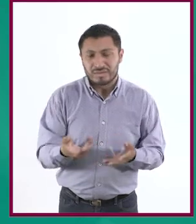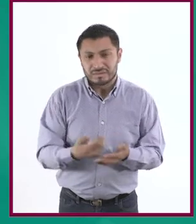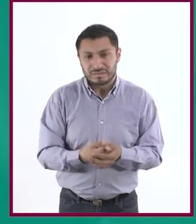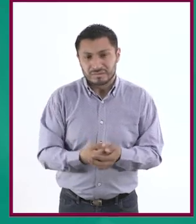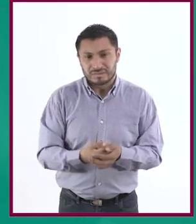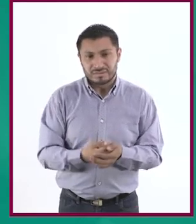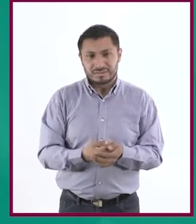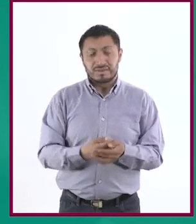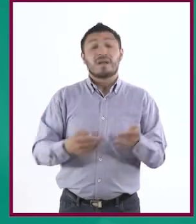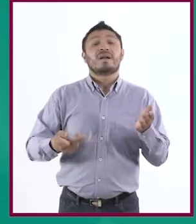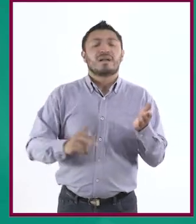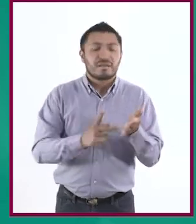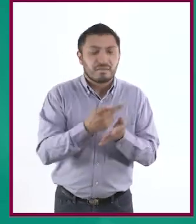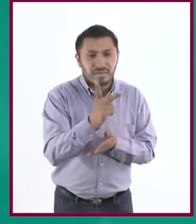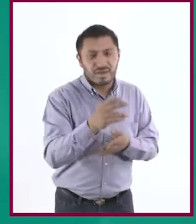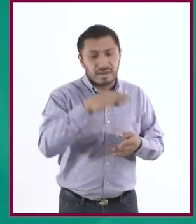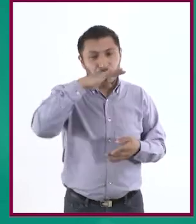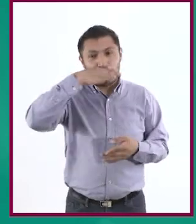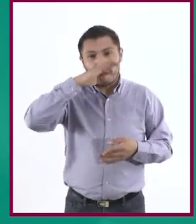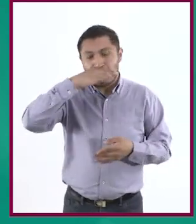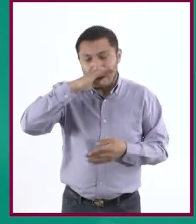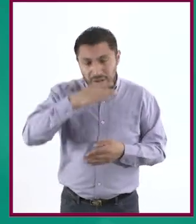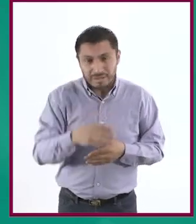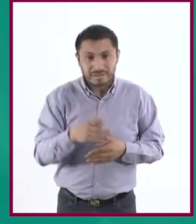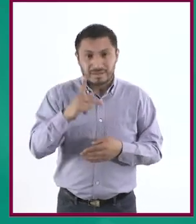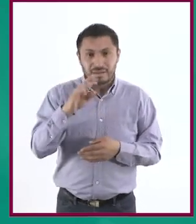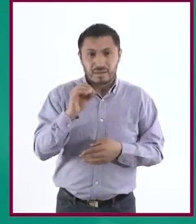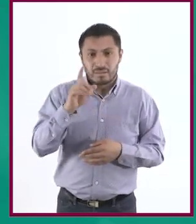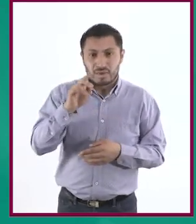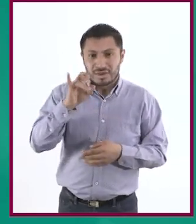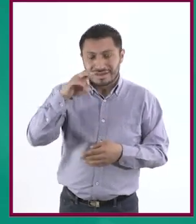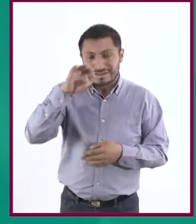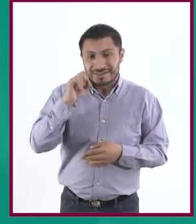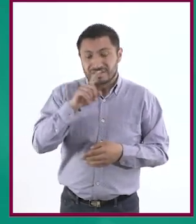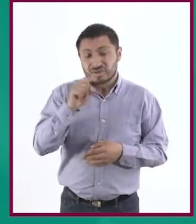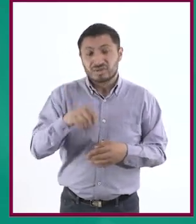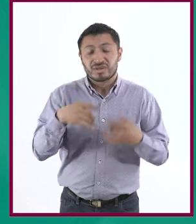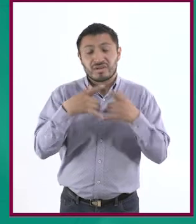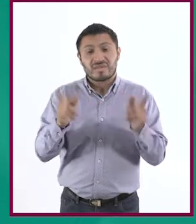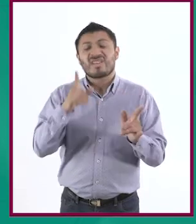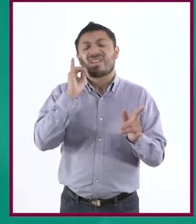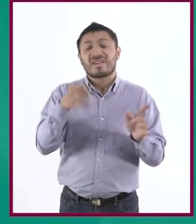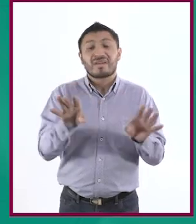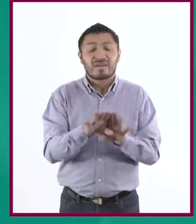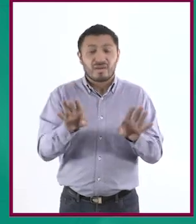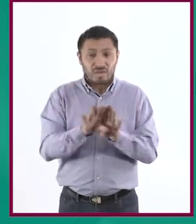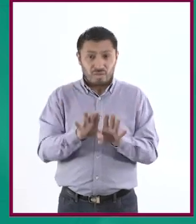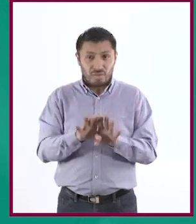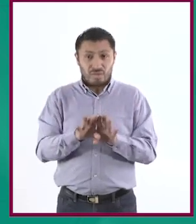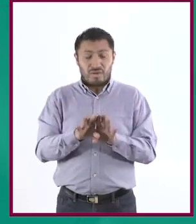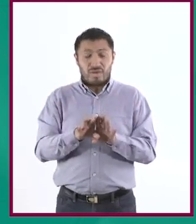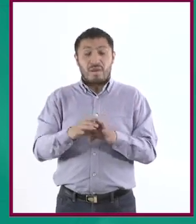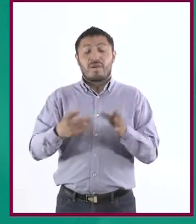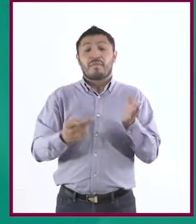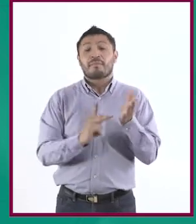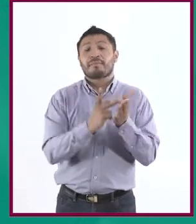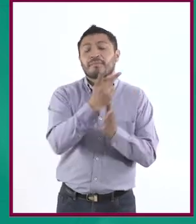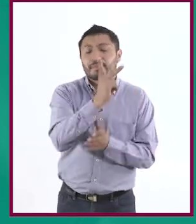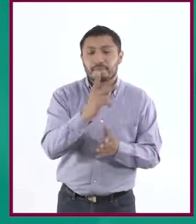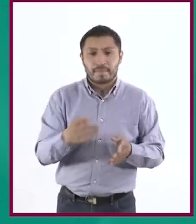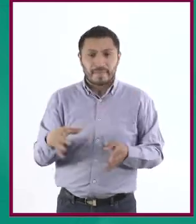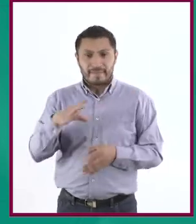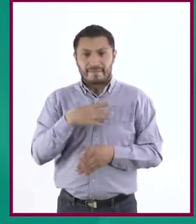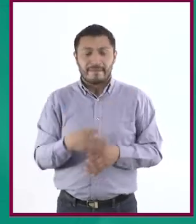y resulta que en plantas como el maíz, que son de polinización abierta, ¿qué quiere decir esto? Que la planta tiene